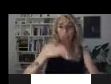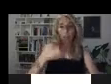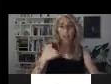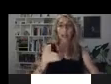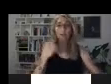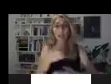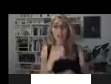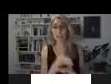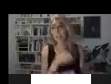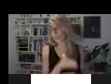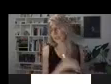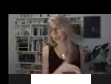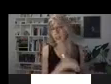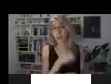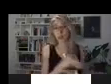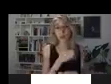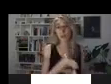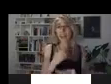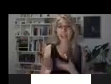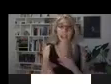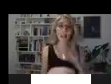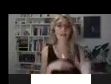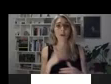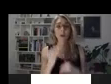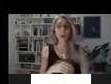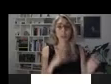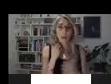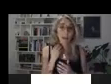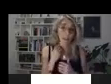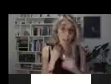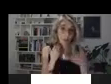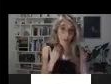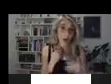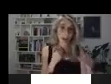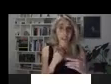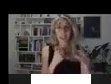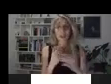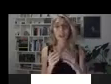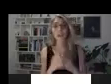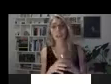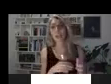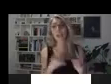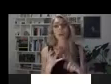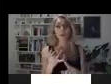no, las ferias en este caso no son paralelas, pero van teniendo